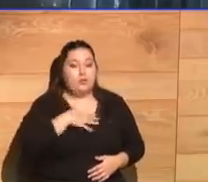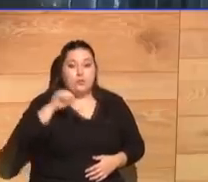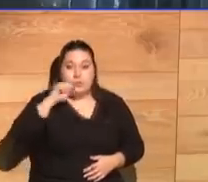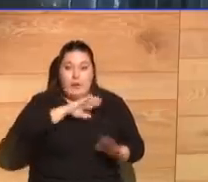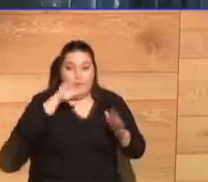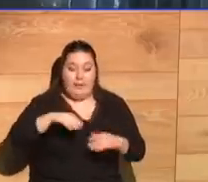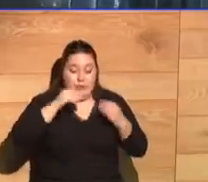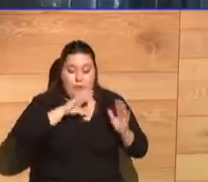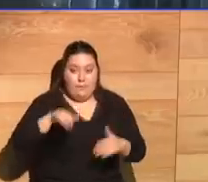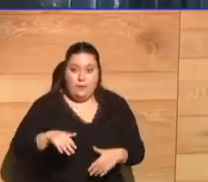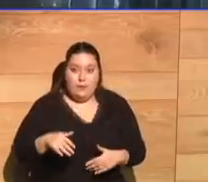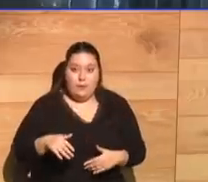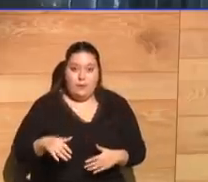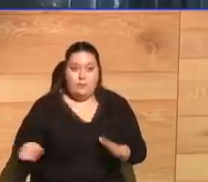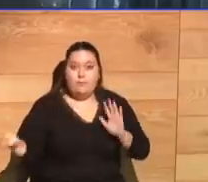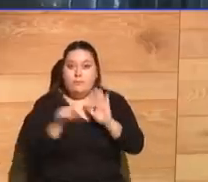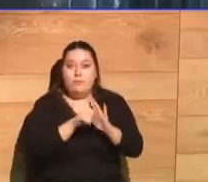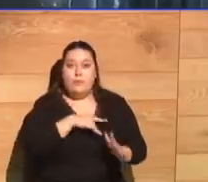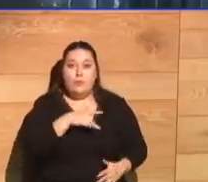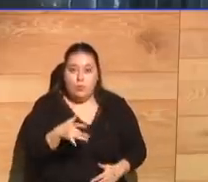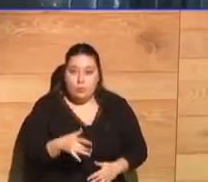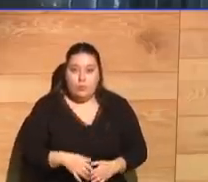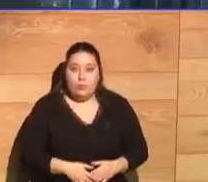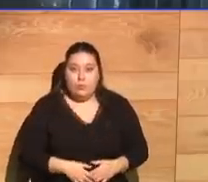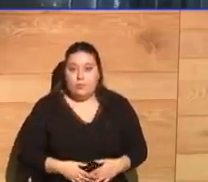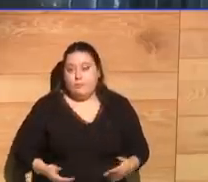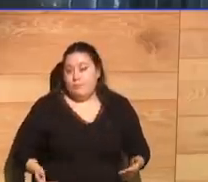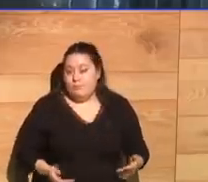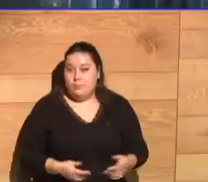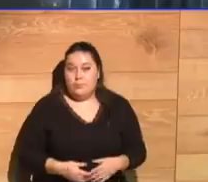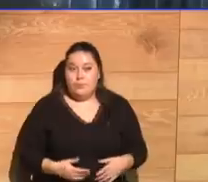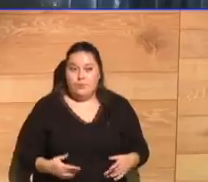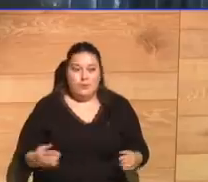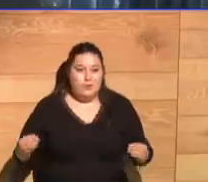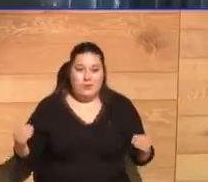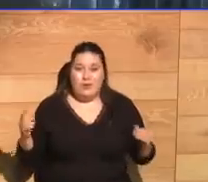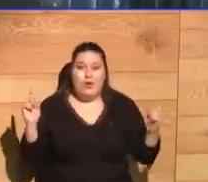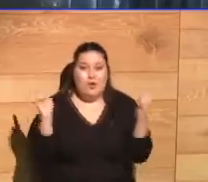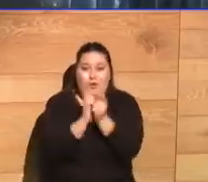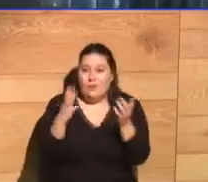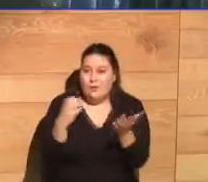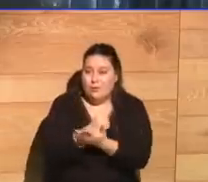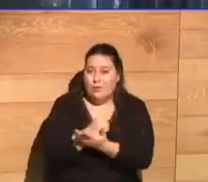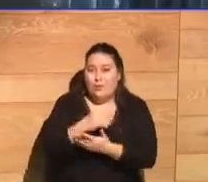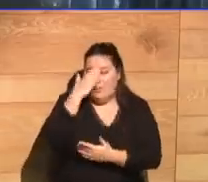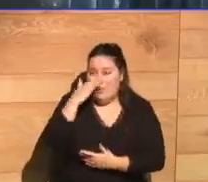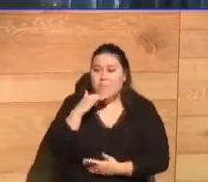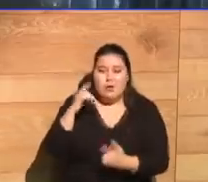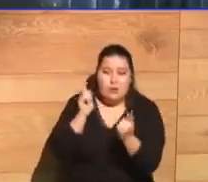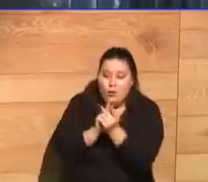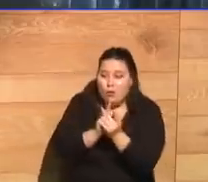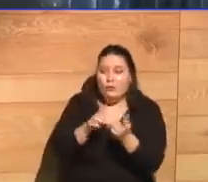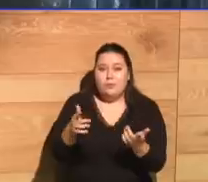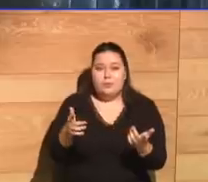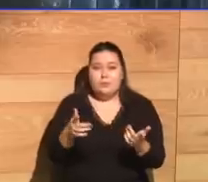al final de la historia está marcada por el amor. Contraviene todo lo que él quería hacer, contraviene lo que le había dicho su padre, contraviene el